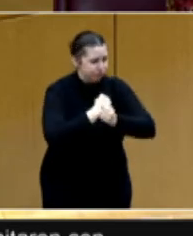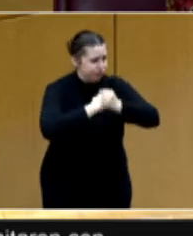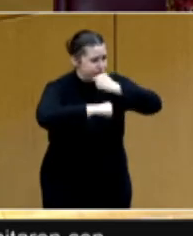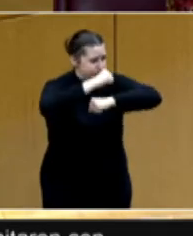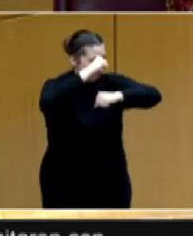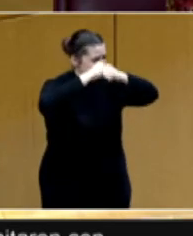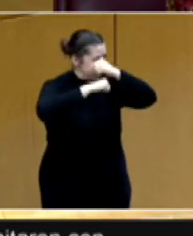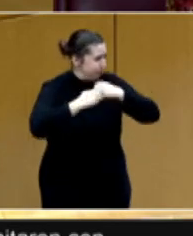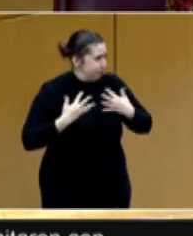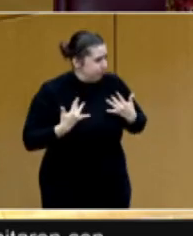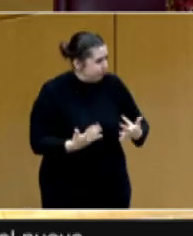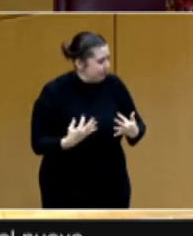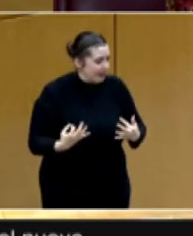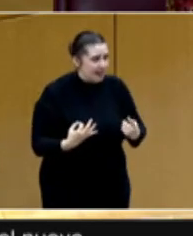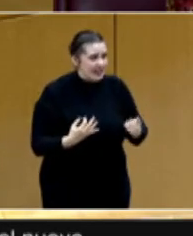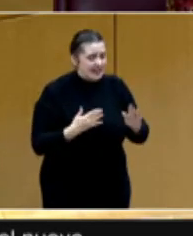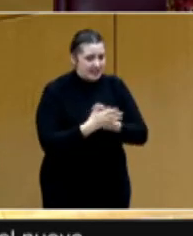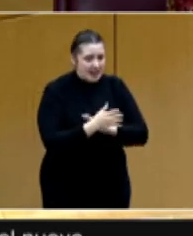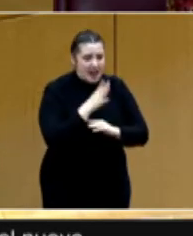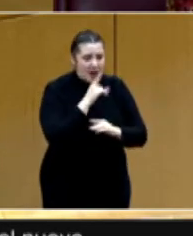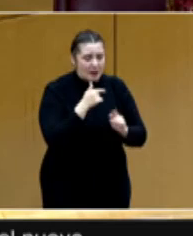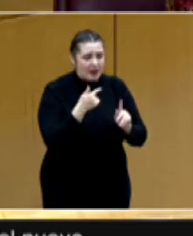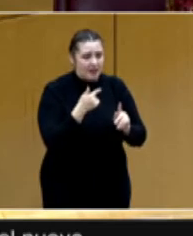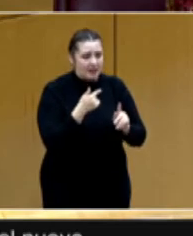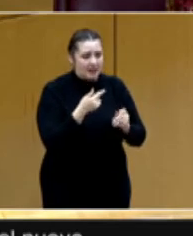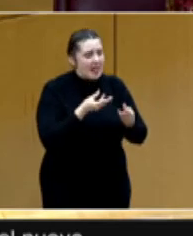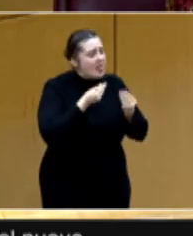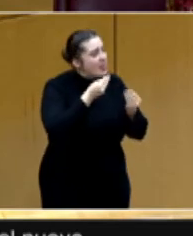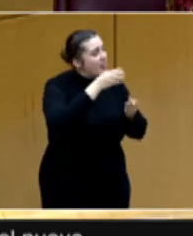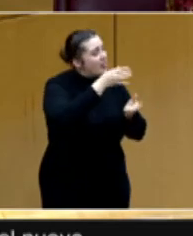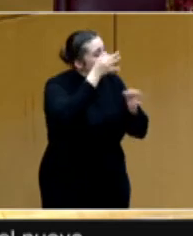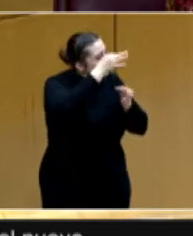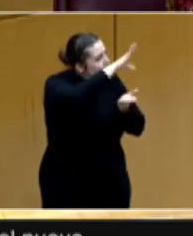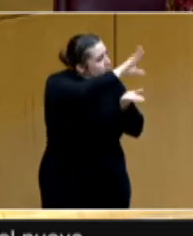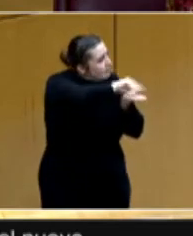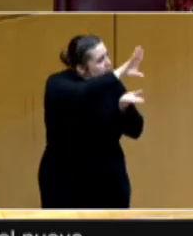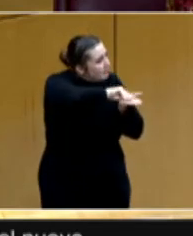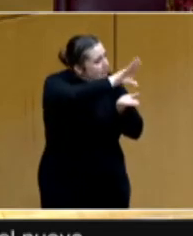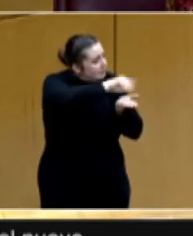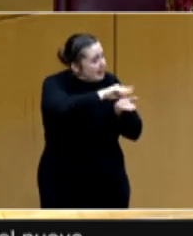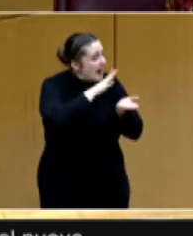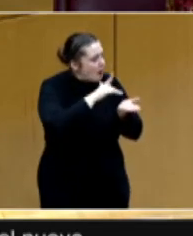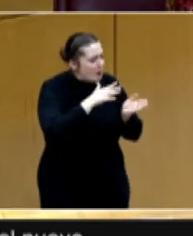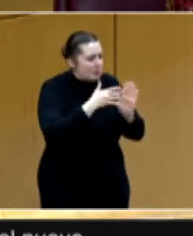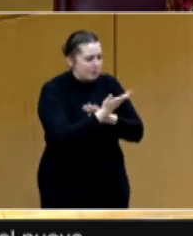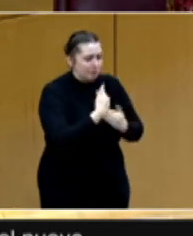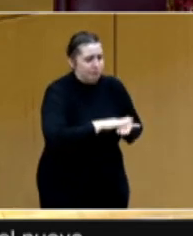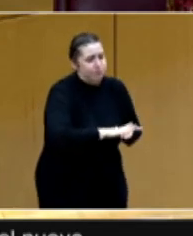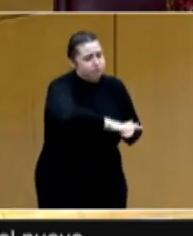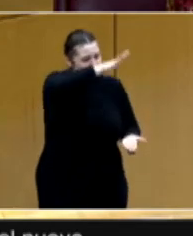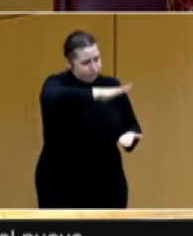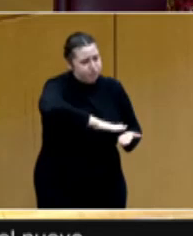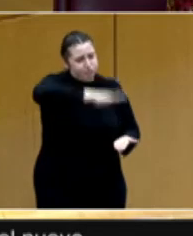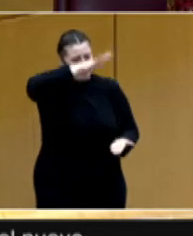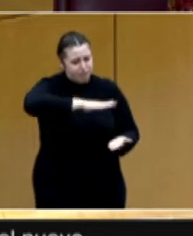estamos en una fase aún de recopilación de datos Porque son decenas y decenas y decenas